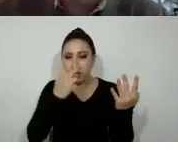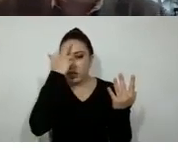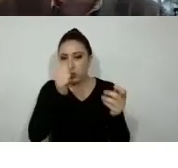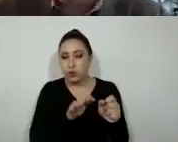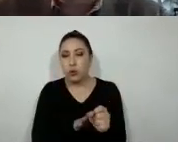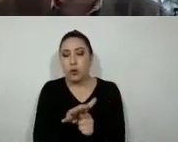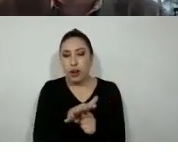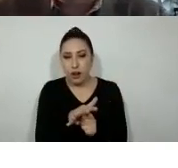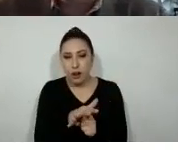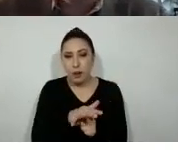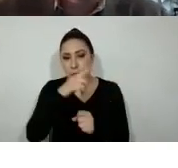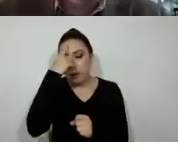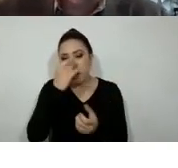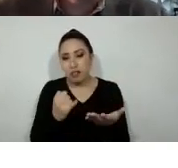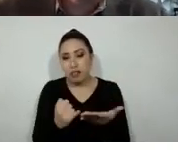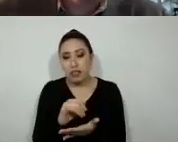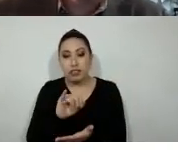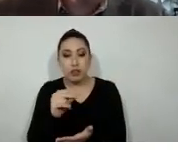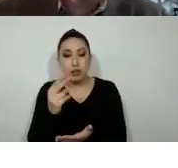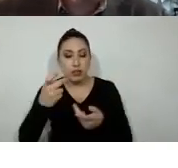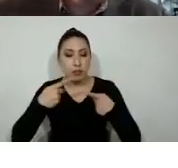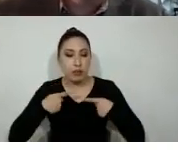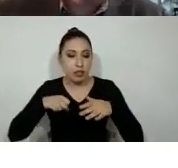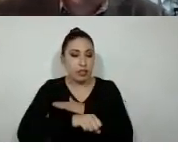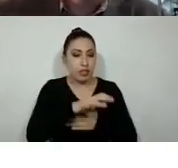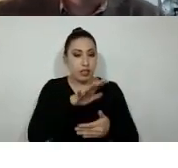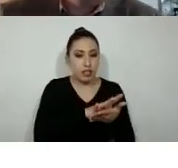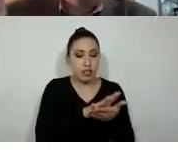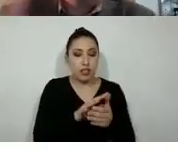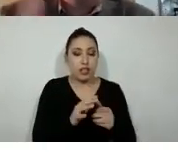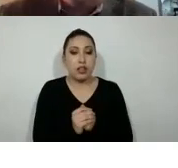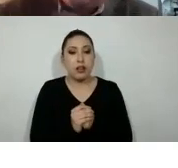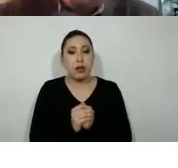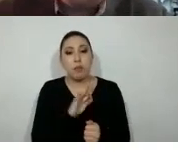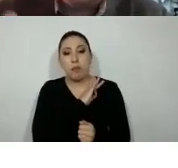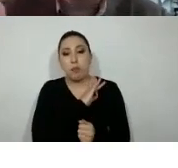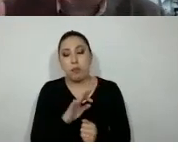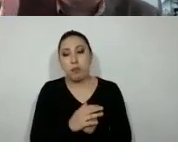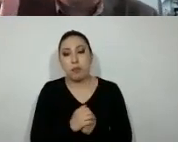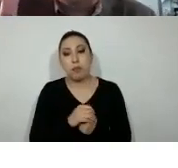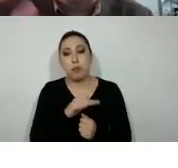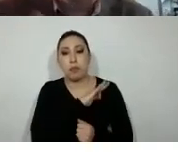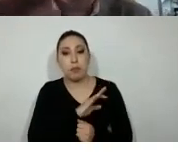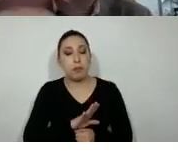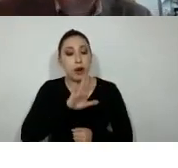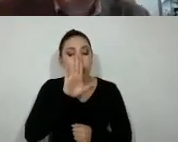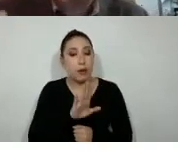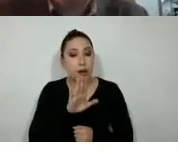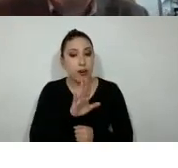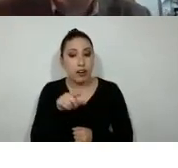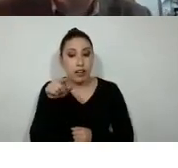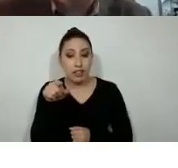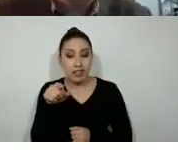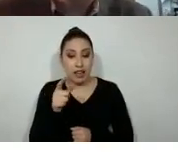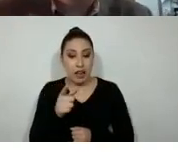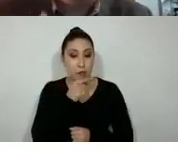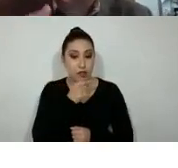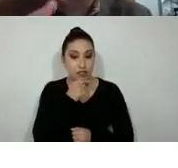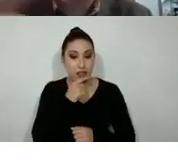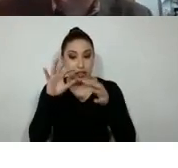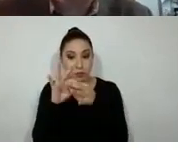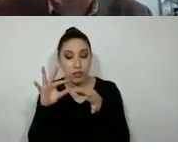quedar detenida una persona. Y puede ser porque el hecho delictivo, o sea, porque el hecho no existió, porque lo que le están presentando